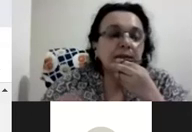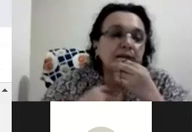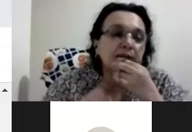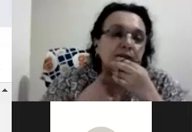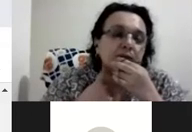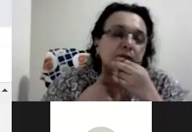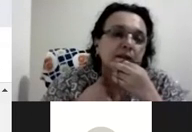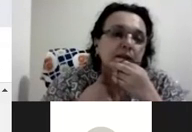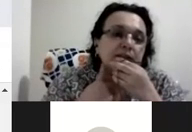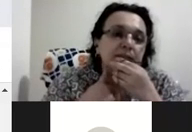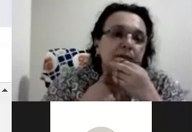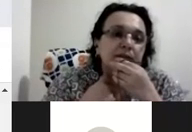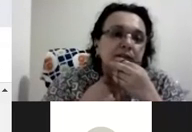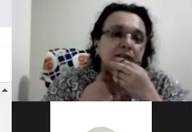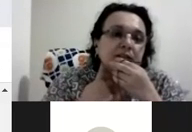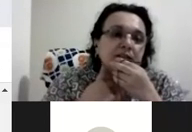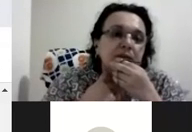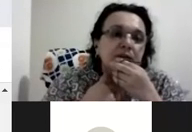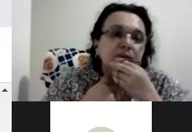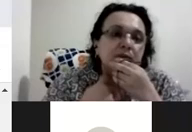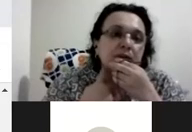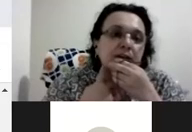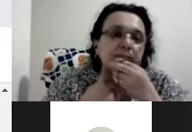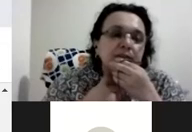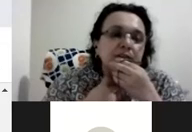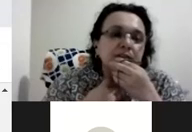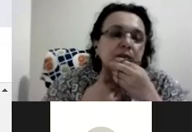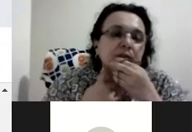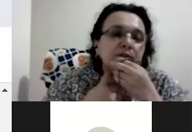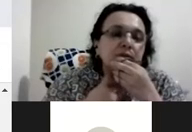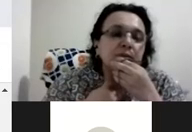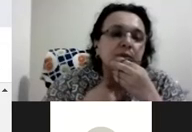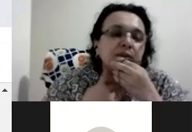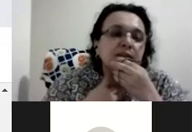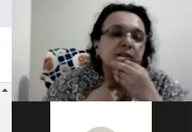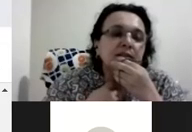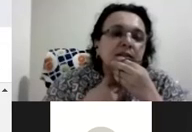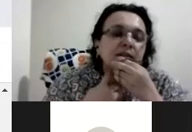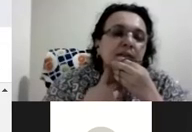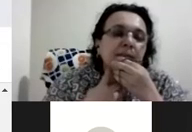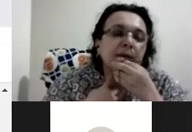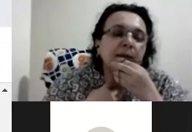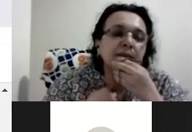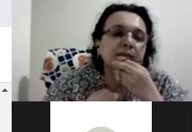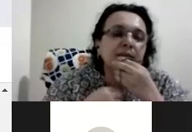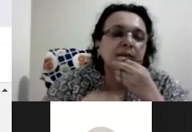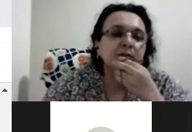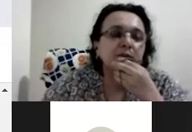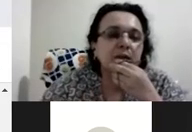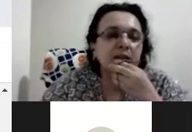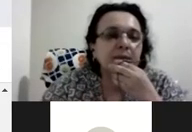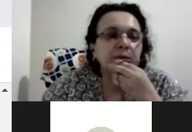Estaban bien estructuradas estas porque dice she's going to go camping, she's going to go boating. Ambas estaban